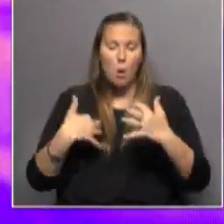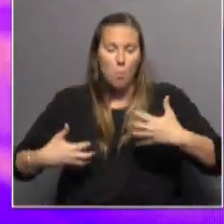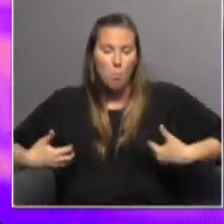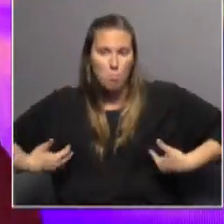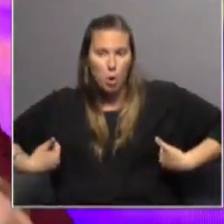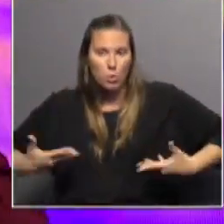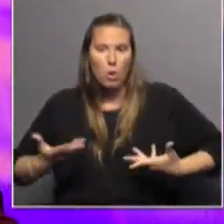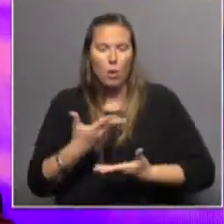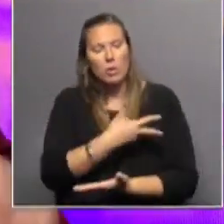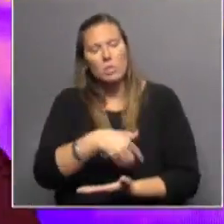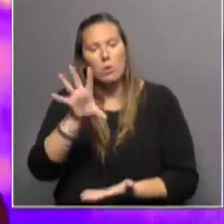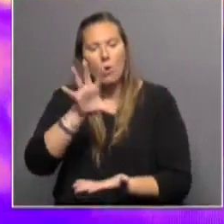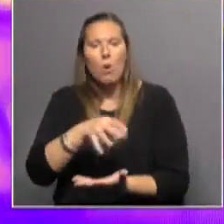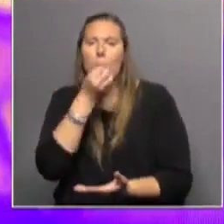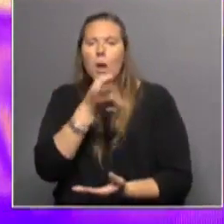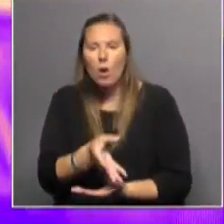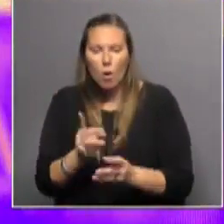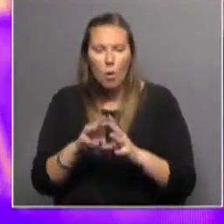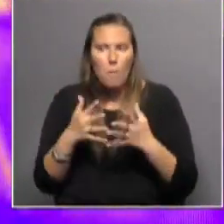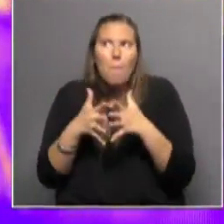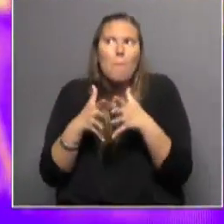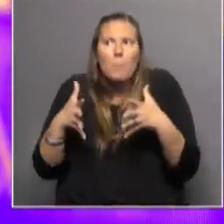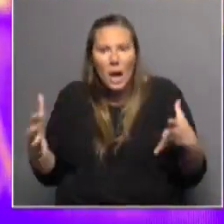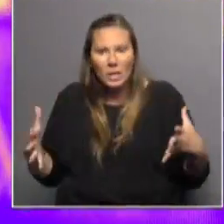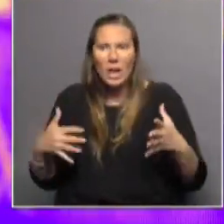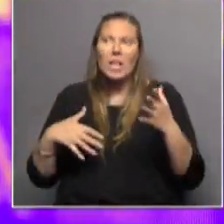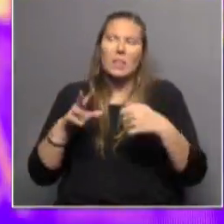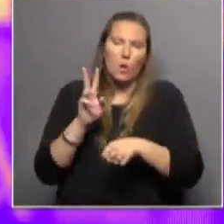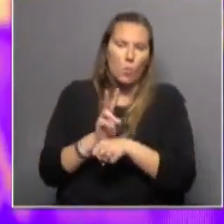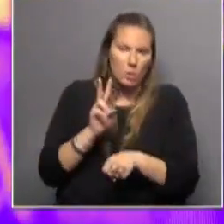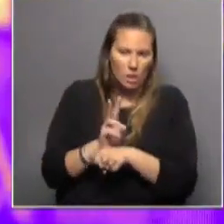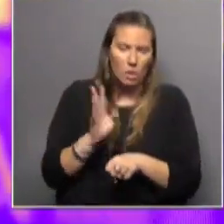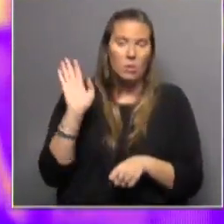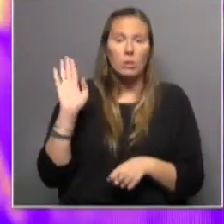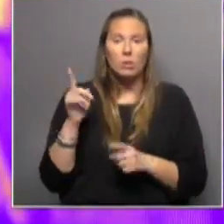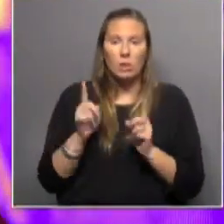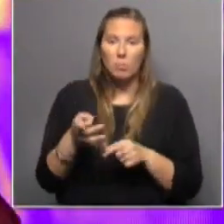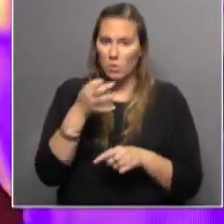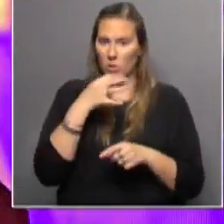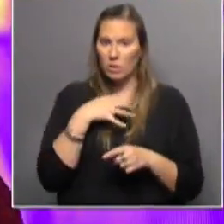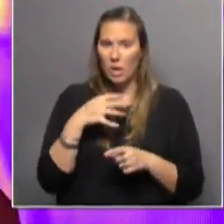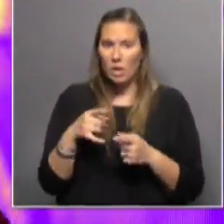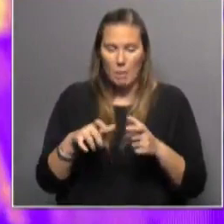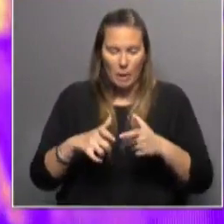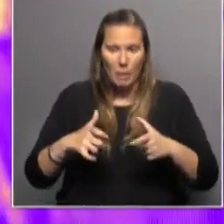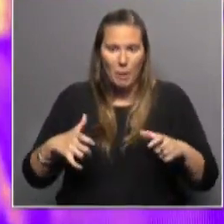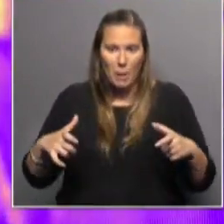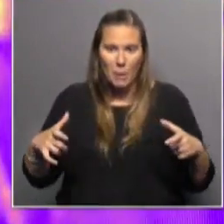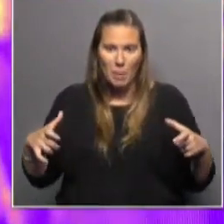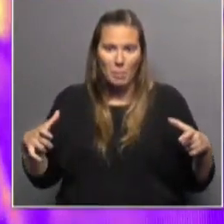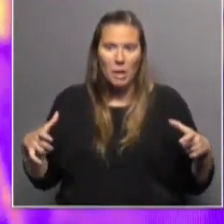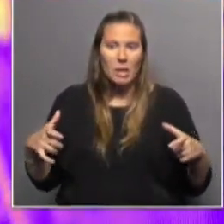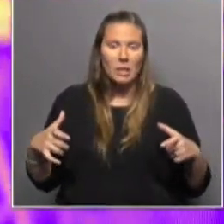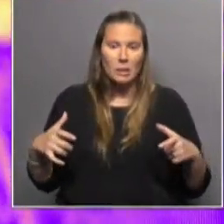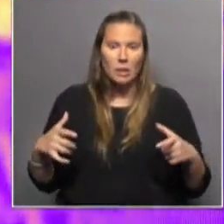a un lugar mejor, más amplio, donde están más cuidados. Y viste que ahí, bueno, nos comentaba de que, bueno, que se ha multiplicado la población de